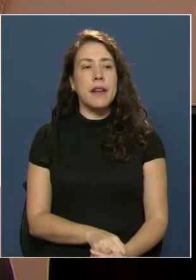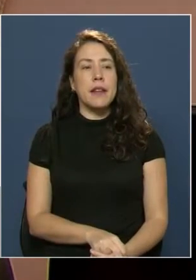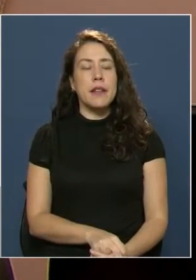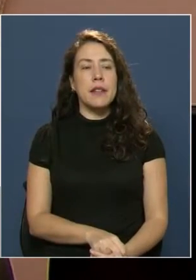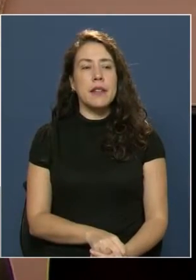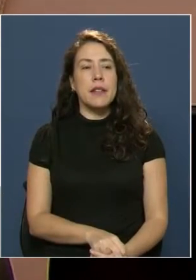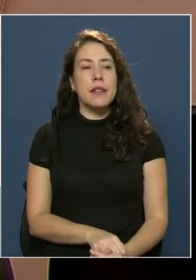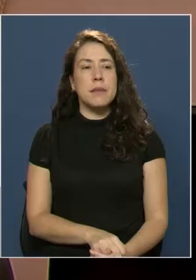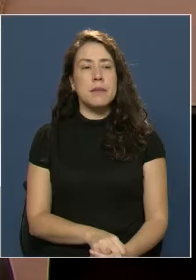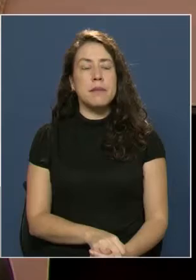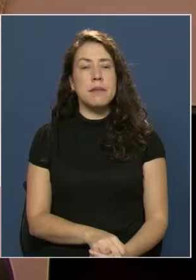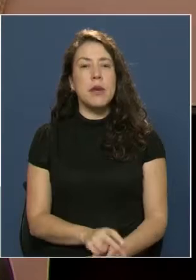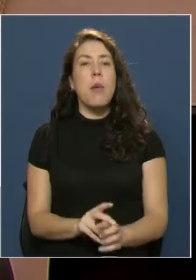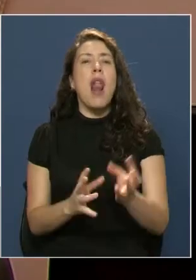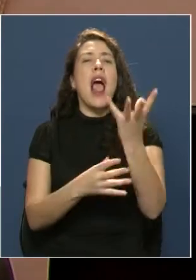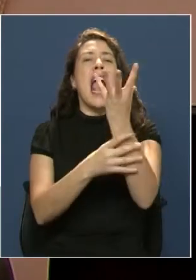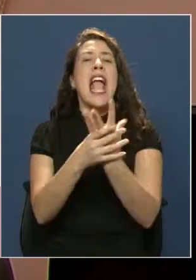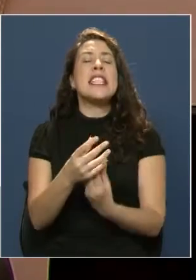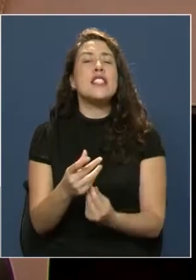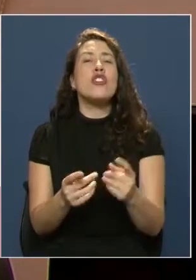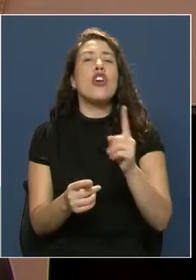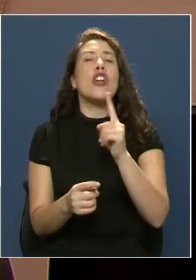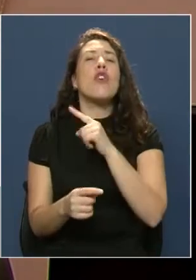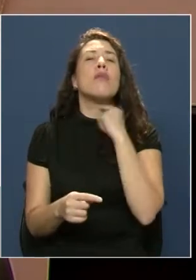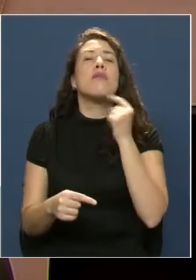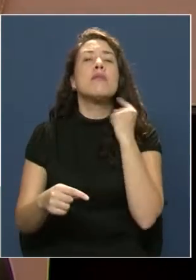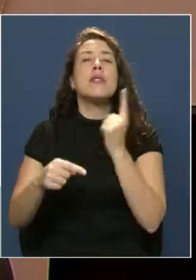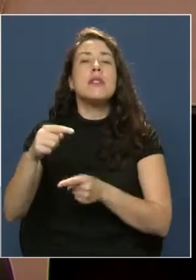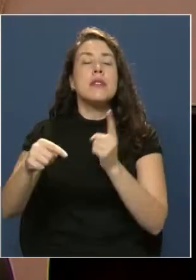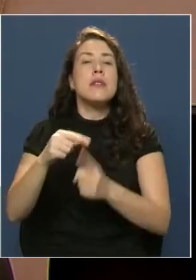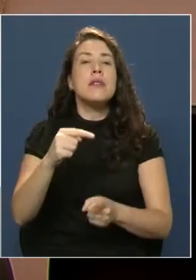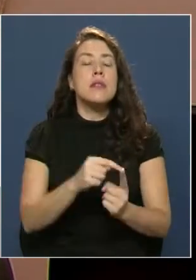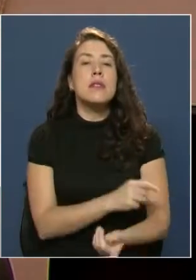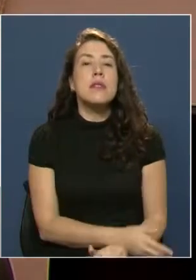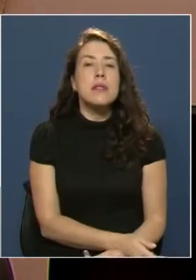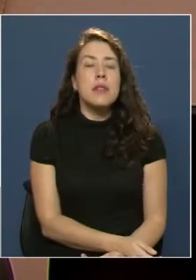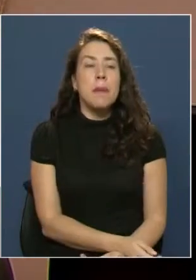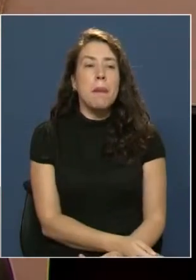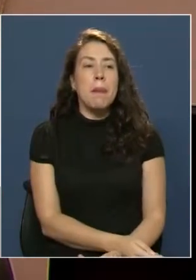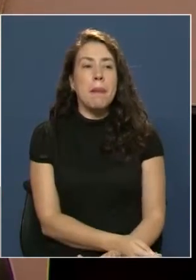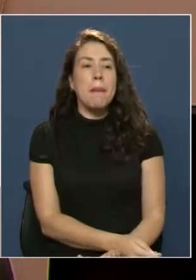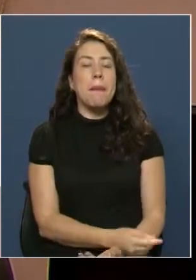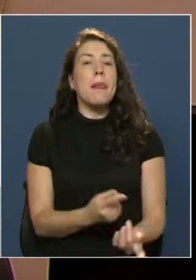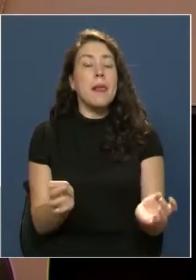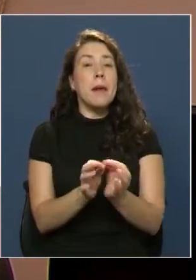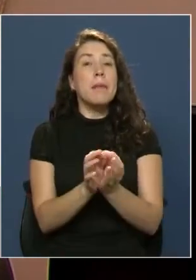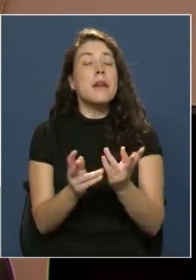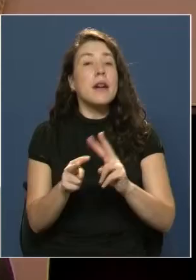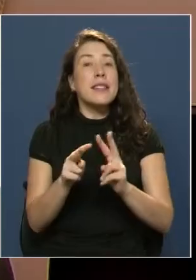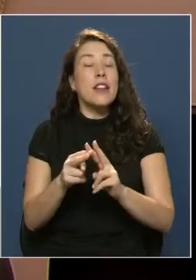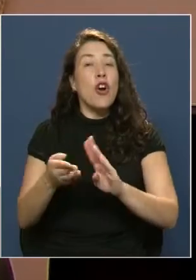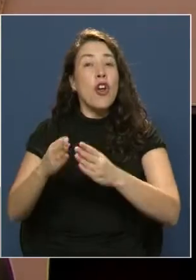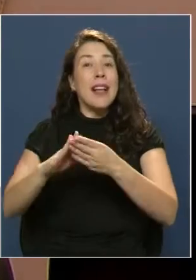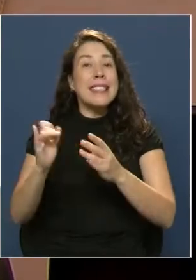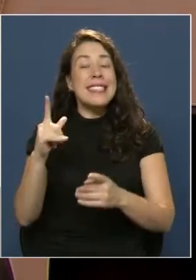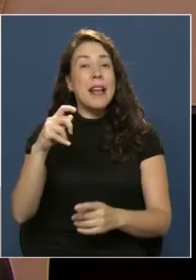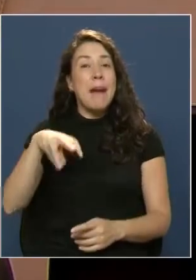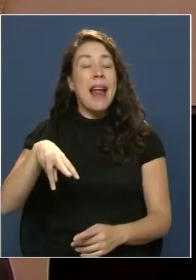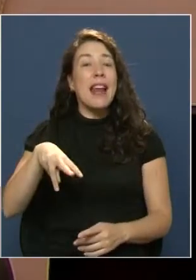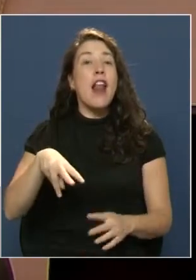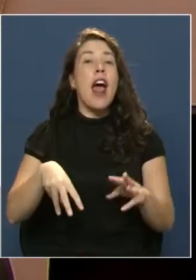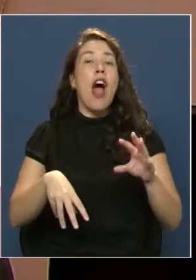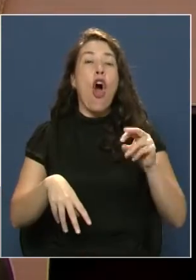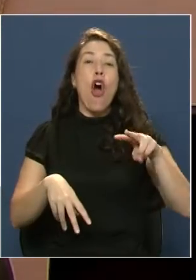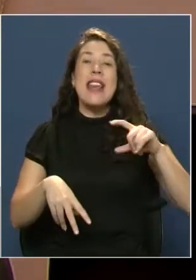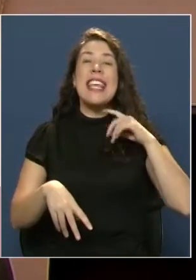fue una extinción y no genocidio. Y para que aprendamos que lo que sucedió con el pueblo Selknam y Oniquem no nos vuelva a